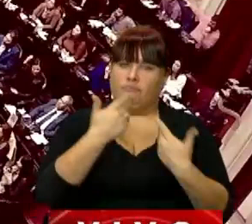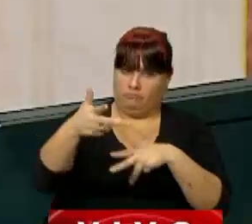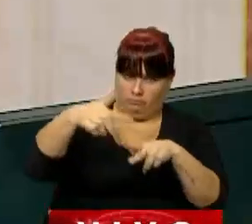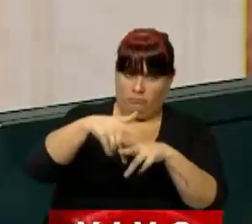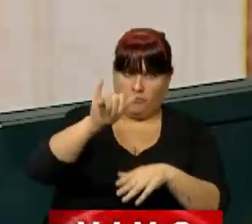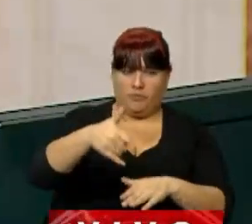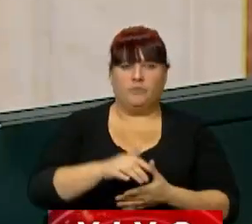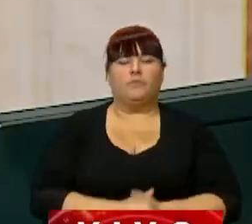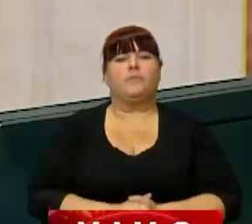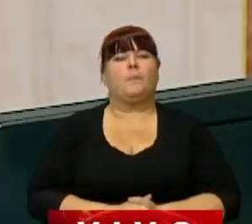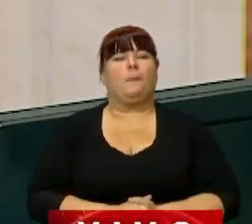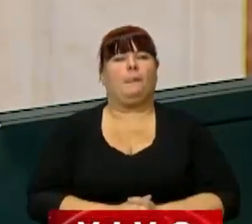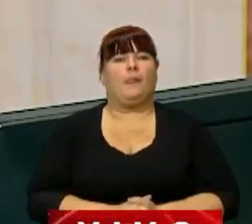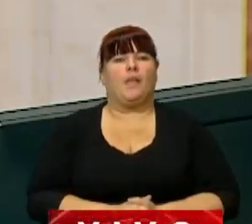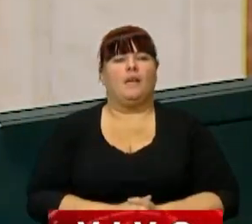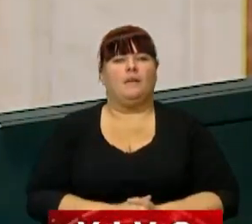la interrupción.